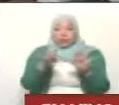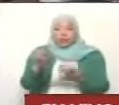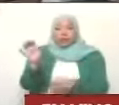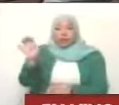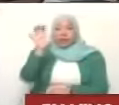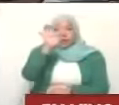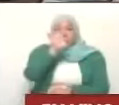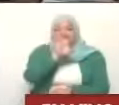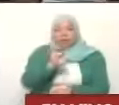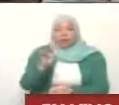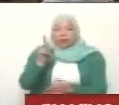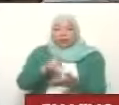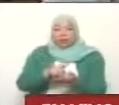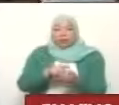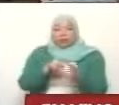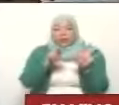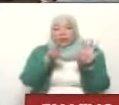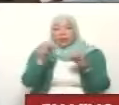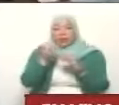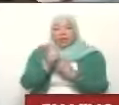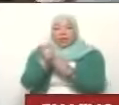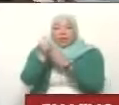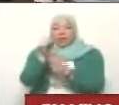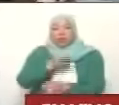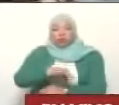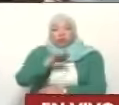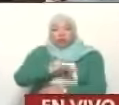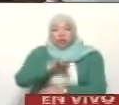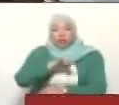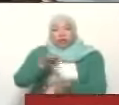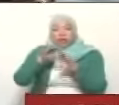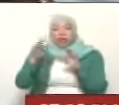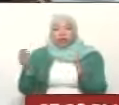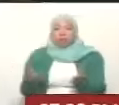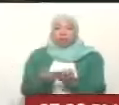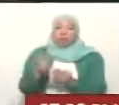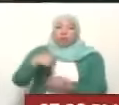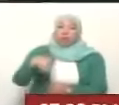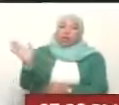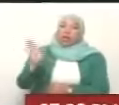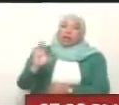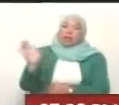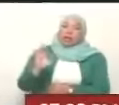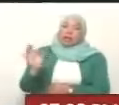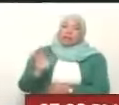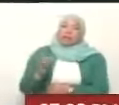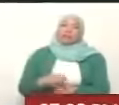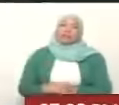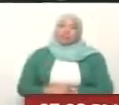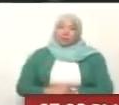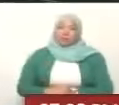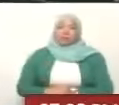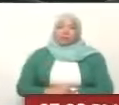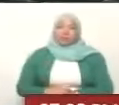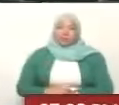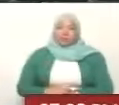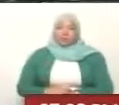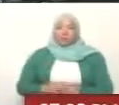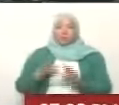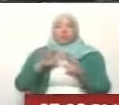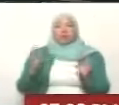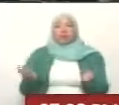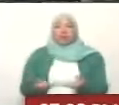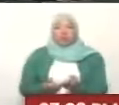países, más de 700 líderes sociales del mundo, aquí en Caracas, capital